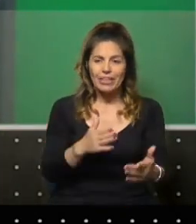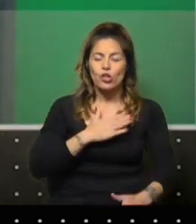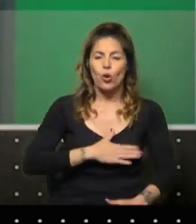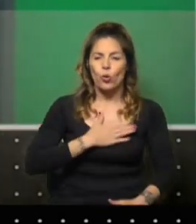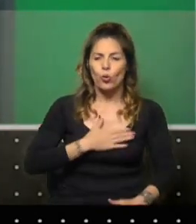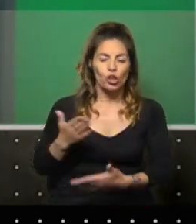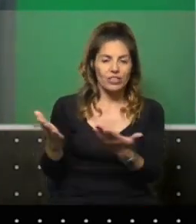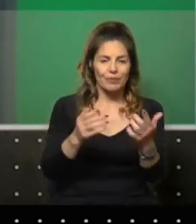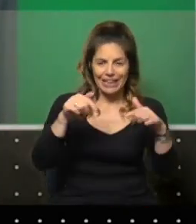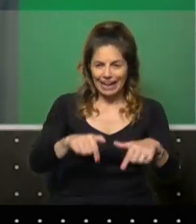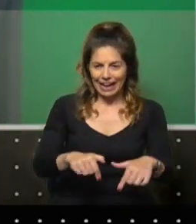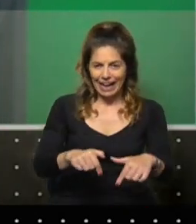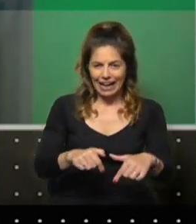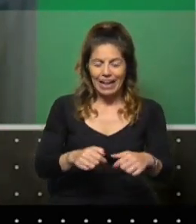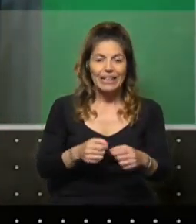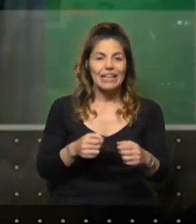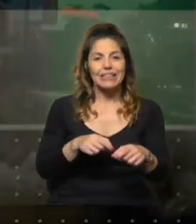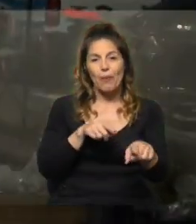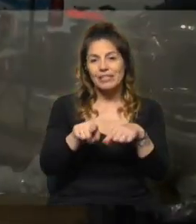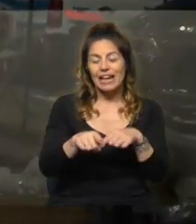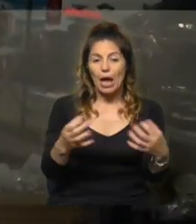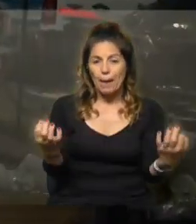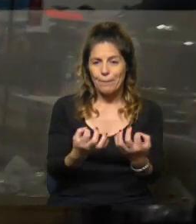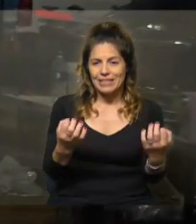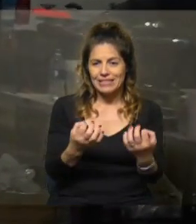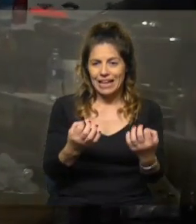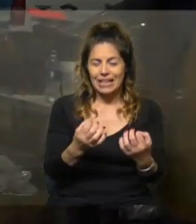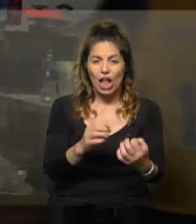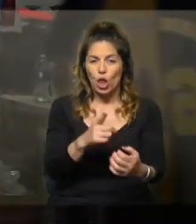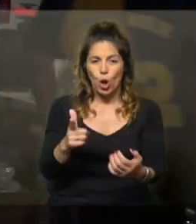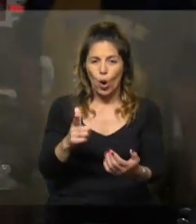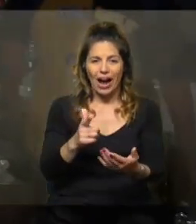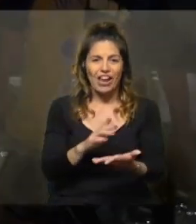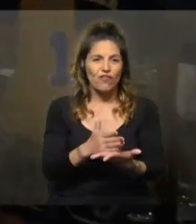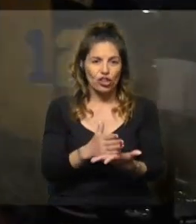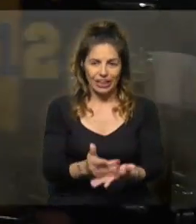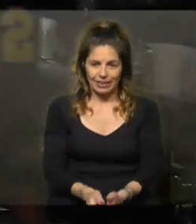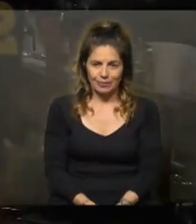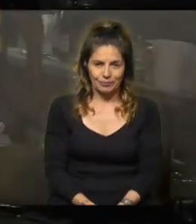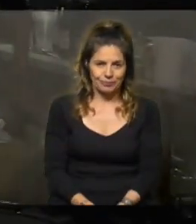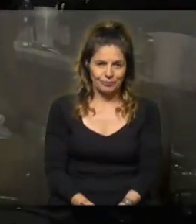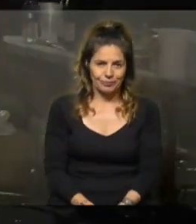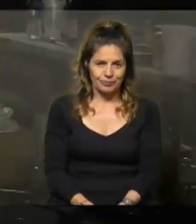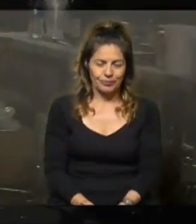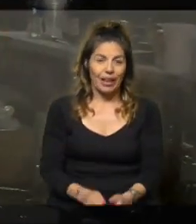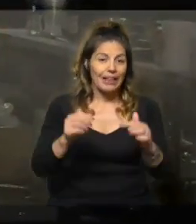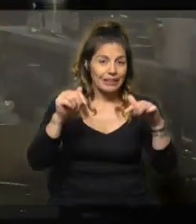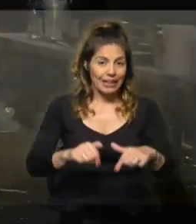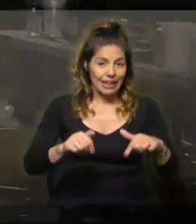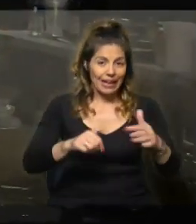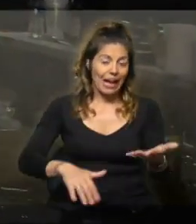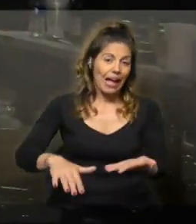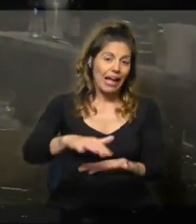en esta transmisión especial de Sin fronteras muy buenas noches efectivamente aquí desde el barrio